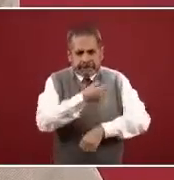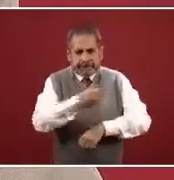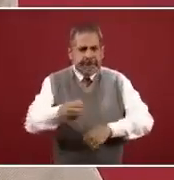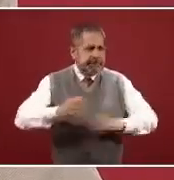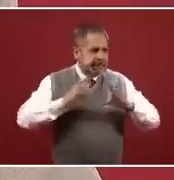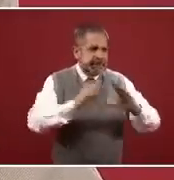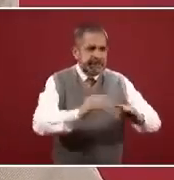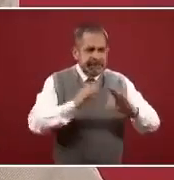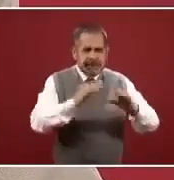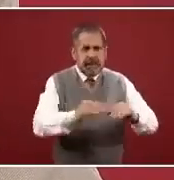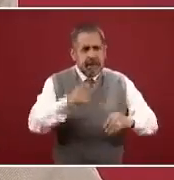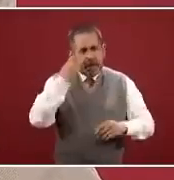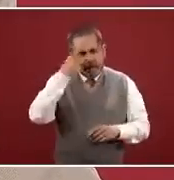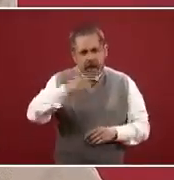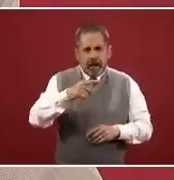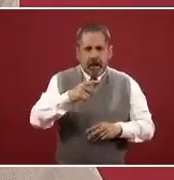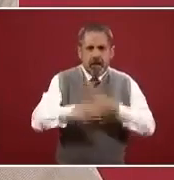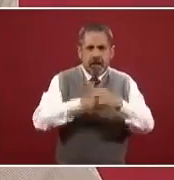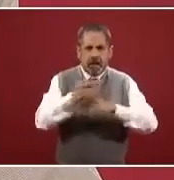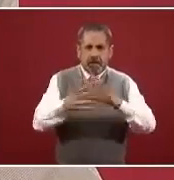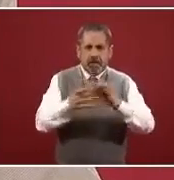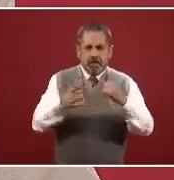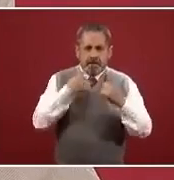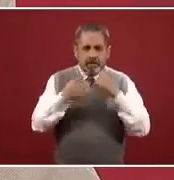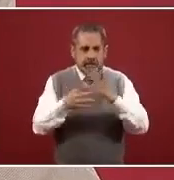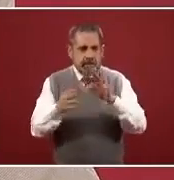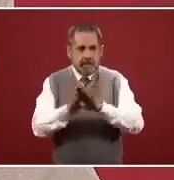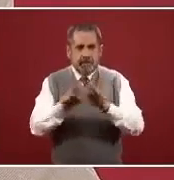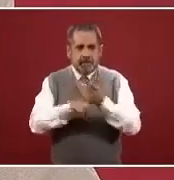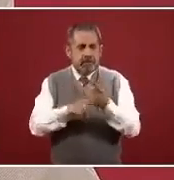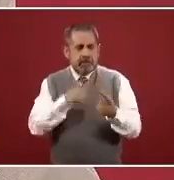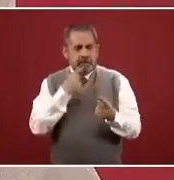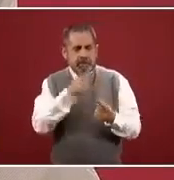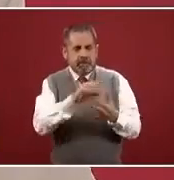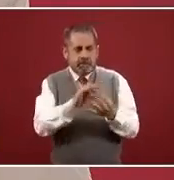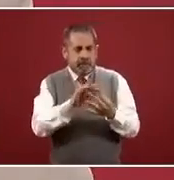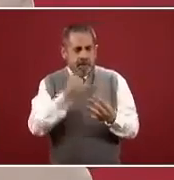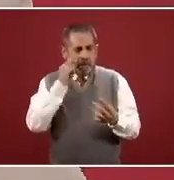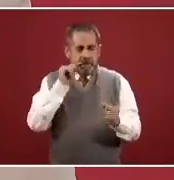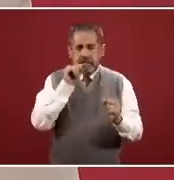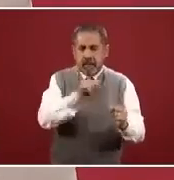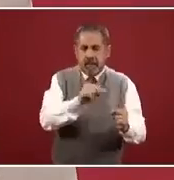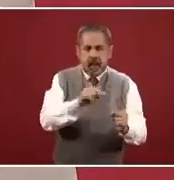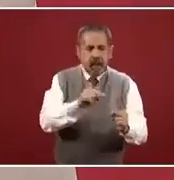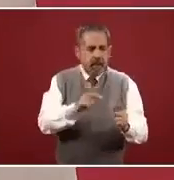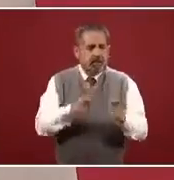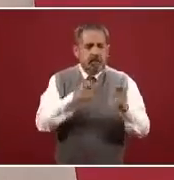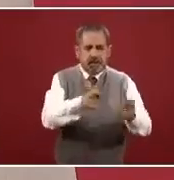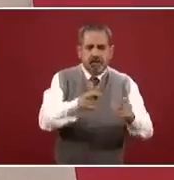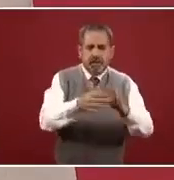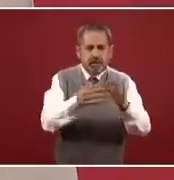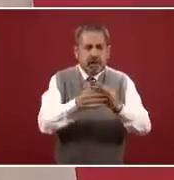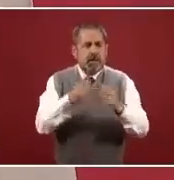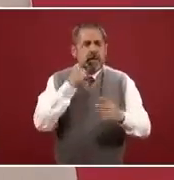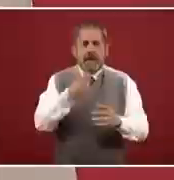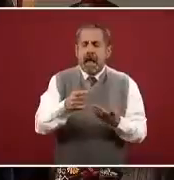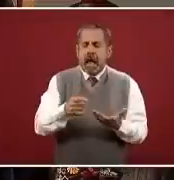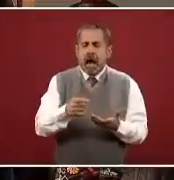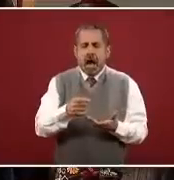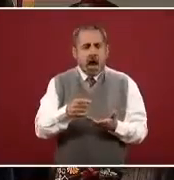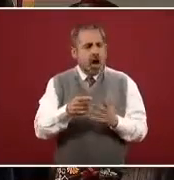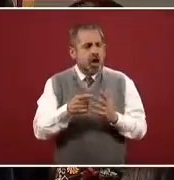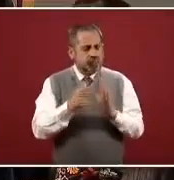capacitaciones para capacitadores que en su momento pudieran replicar, es decir, tomar este lineamiento nacional, tomar este marco